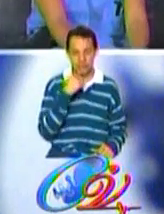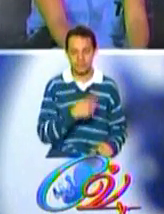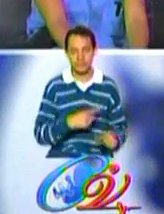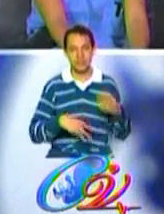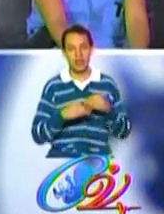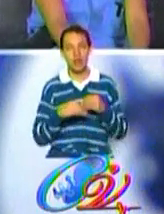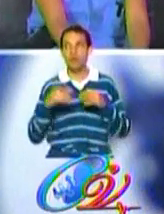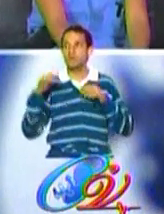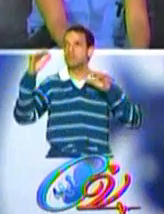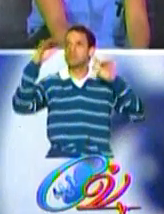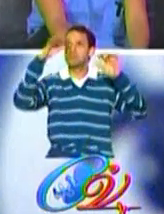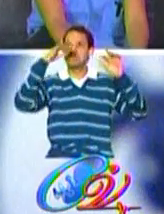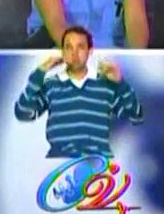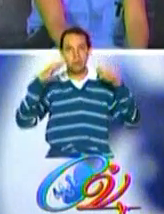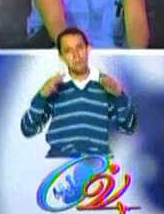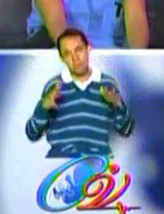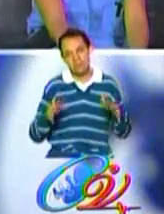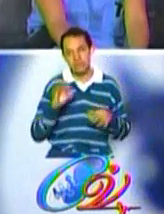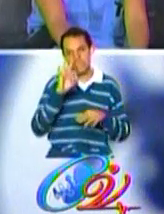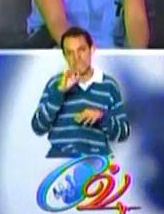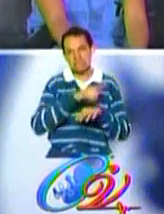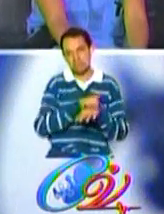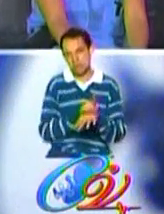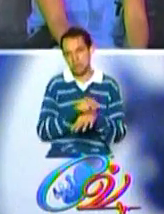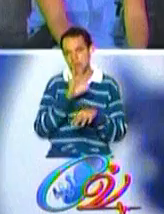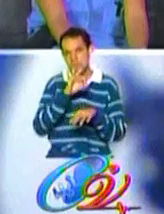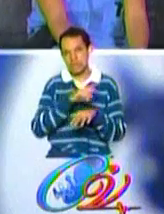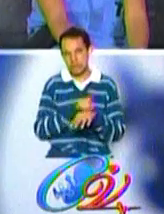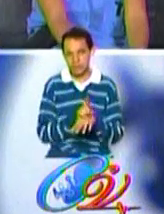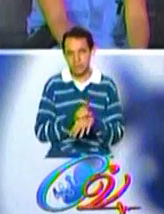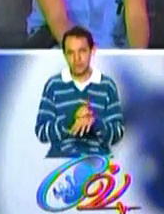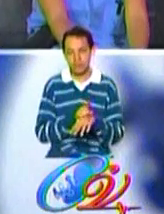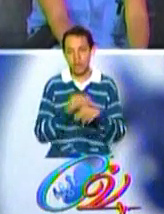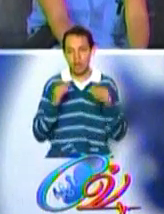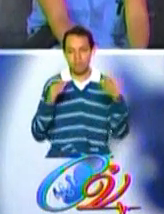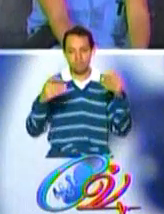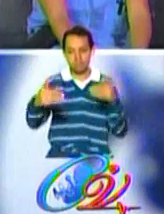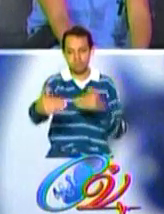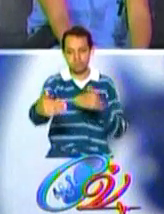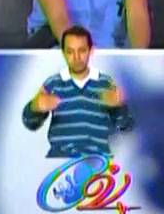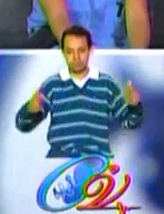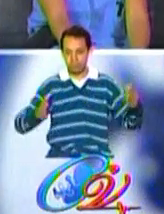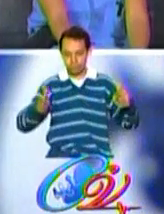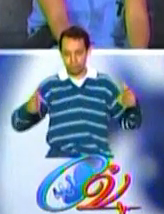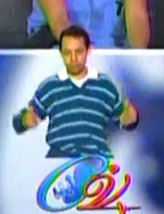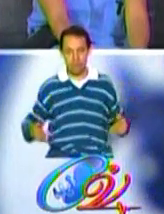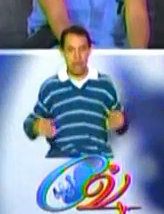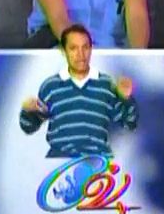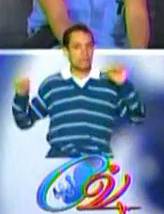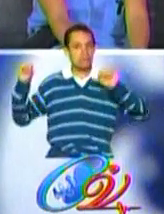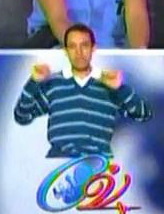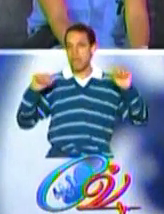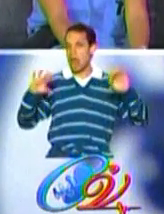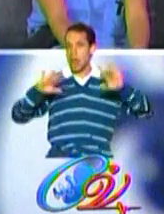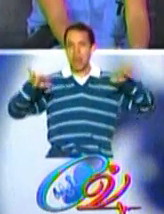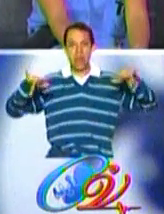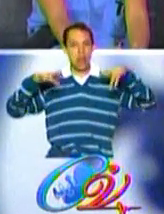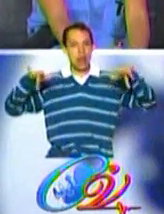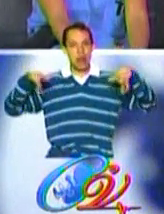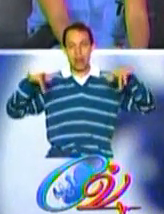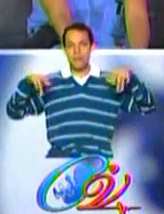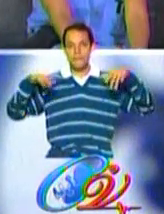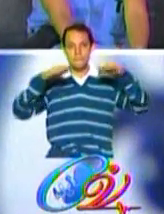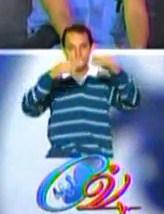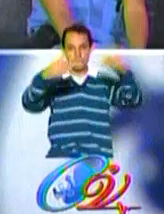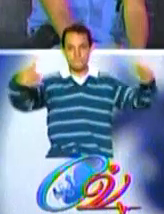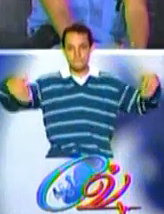Este examen más o menos dura 3 minutos, se tiene que meter en una cabina donde no hay ningún químico. O sea, el diseño de la cabina